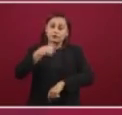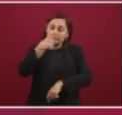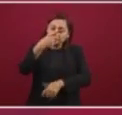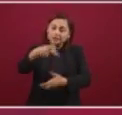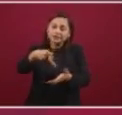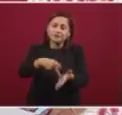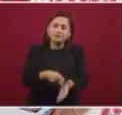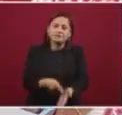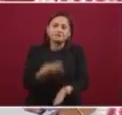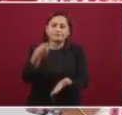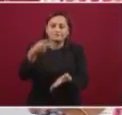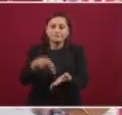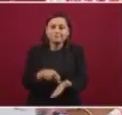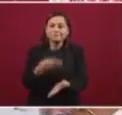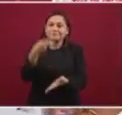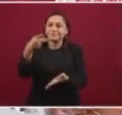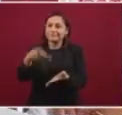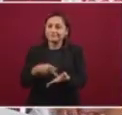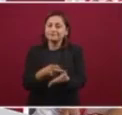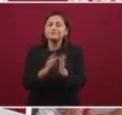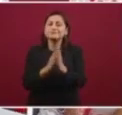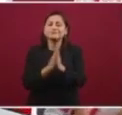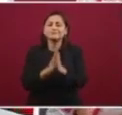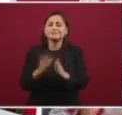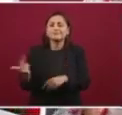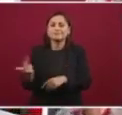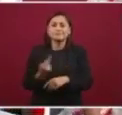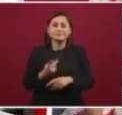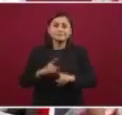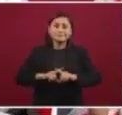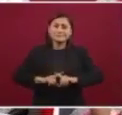insistiendo, insistiendo. No somos iguales.